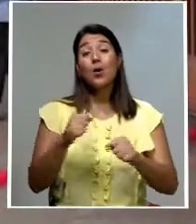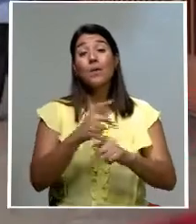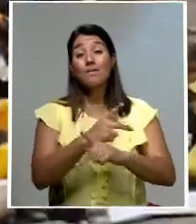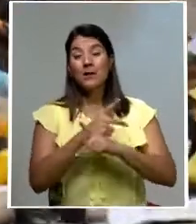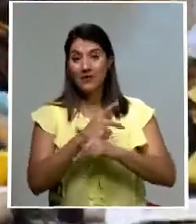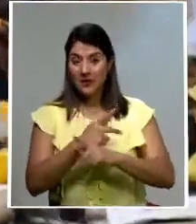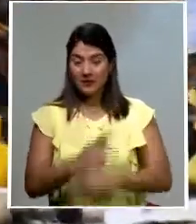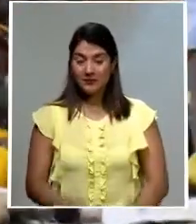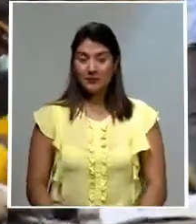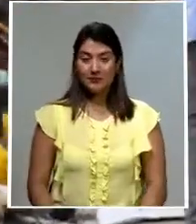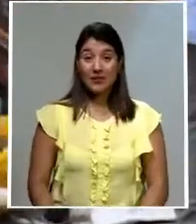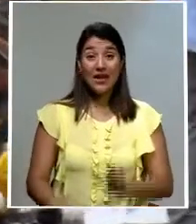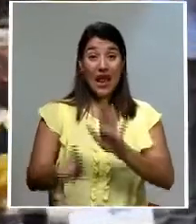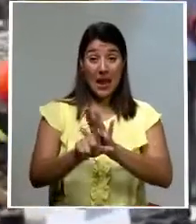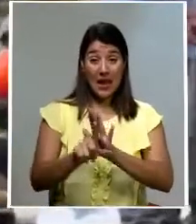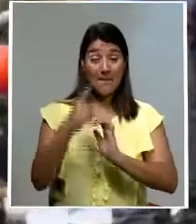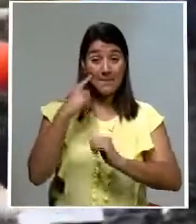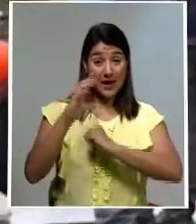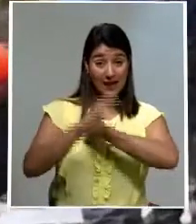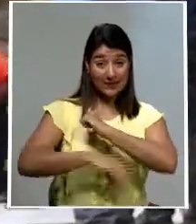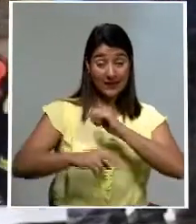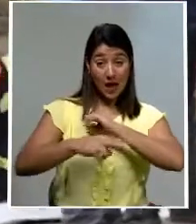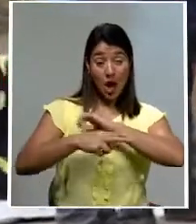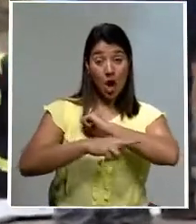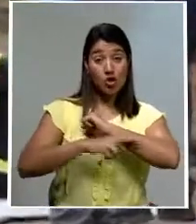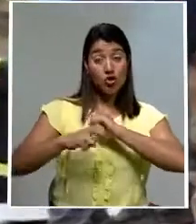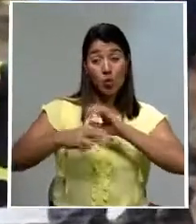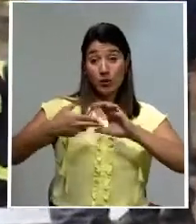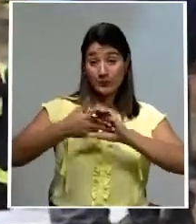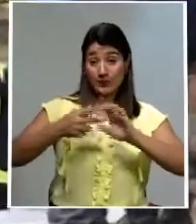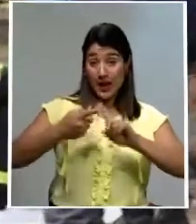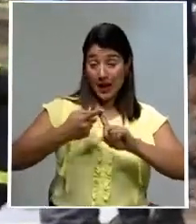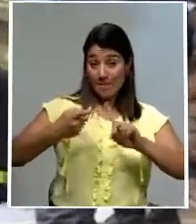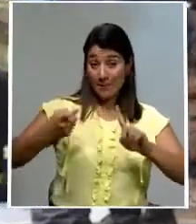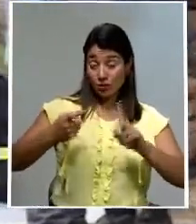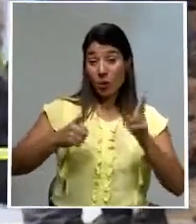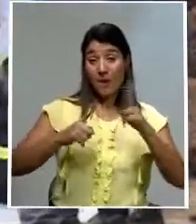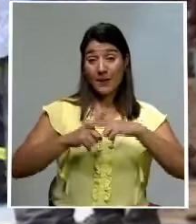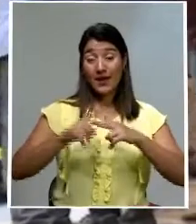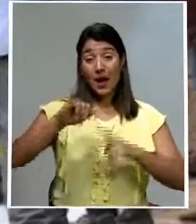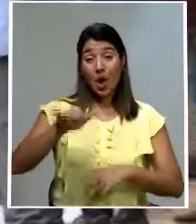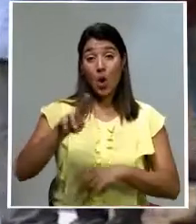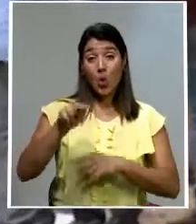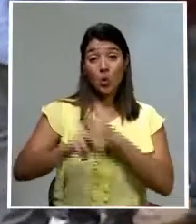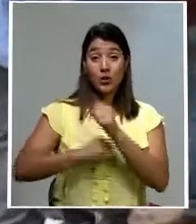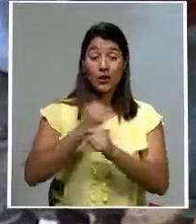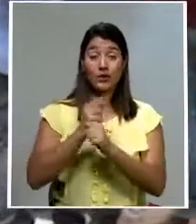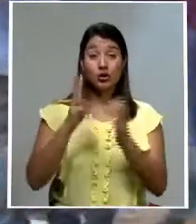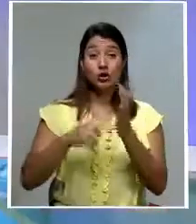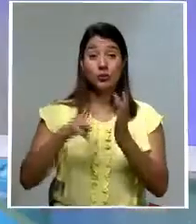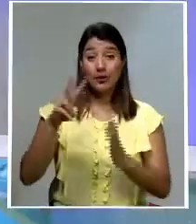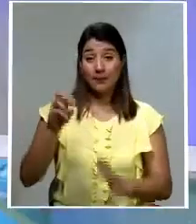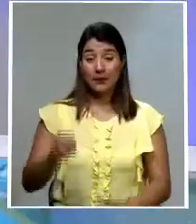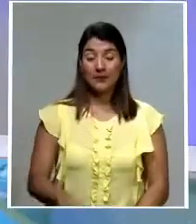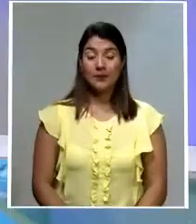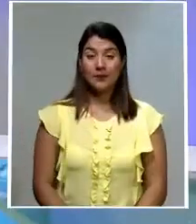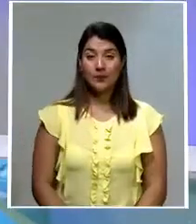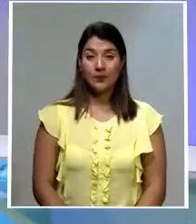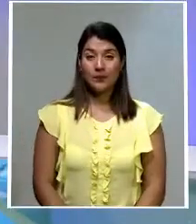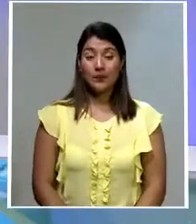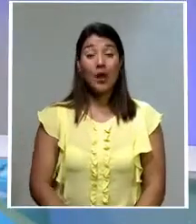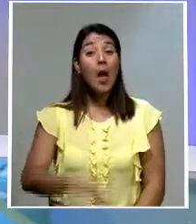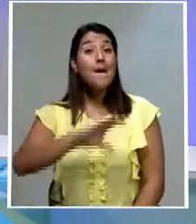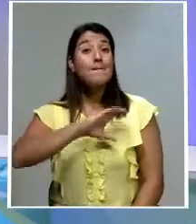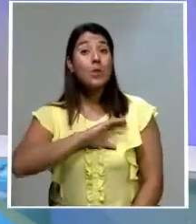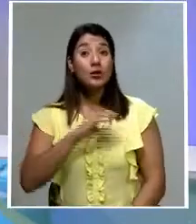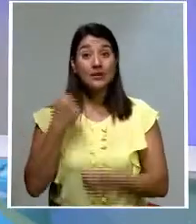represión. La ley que sanciona el robo de combustible comenzó a regir en junio del 2020. La